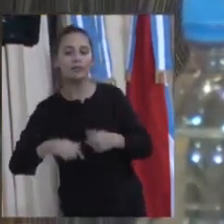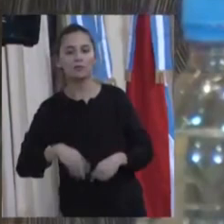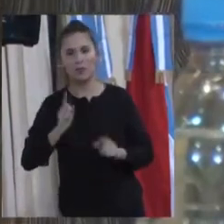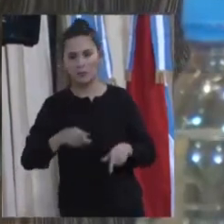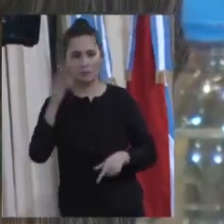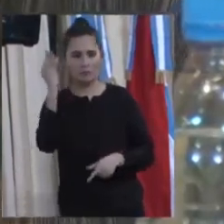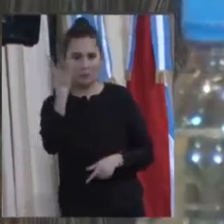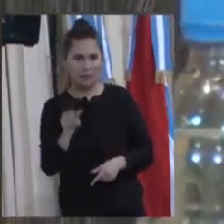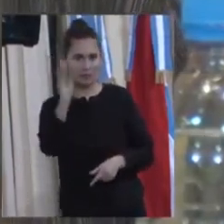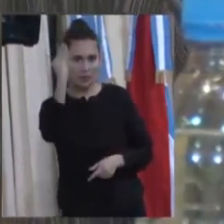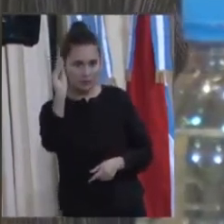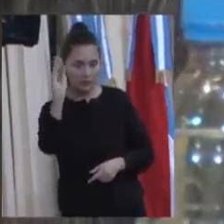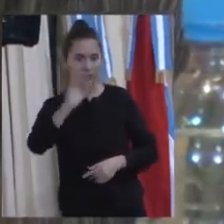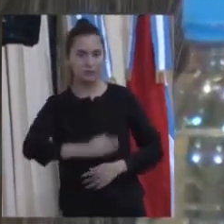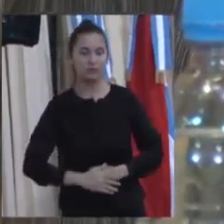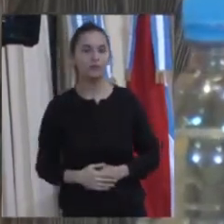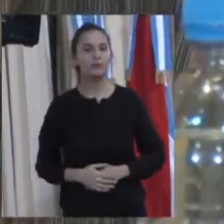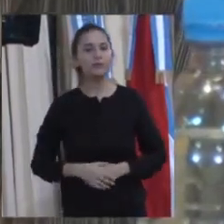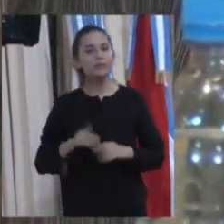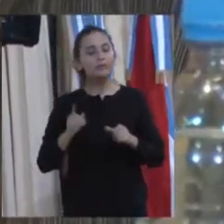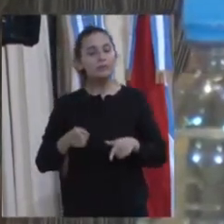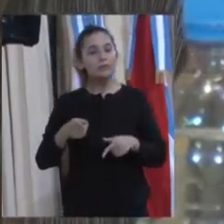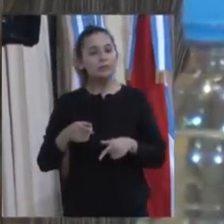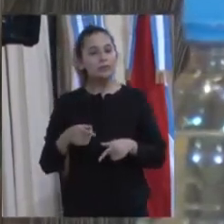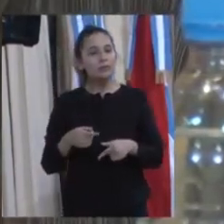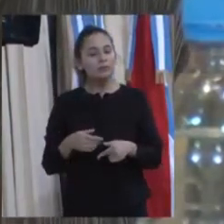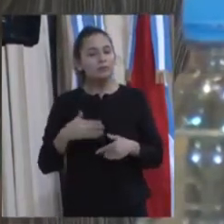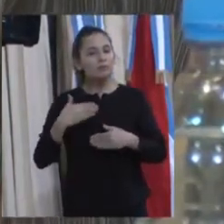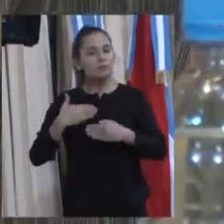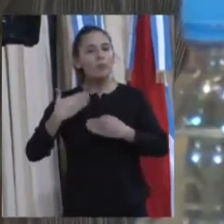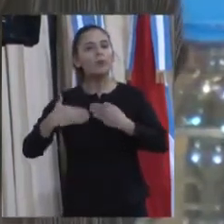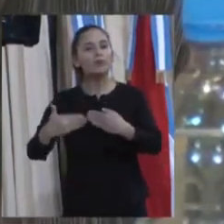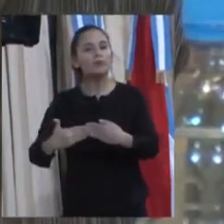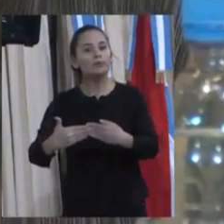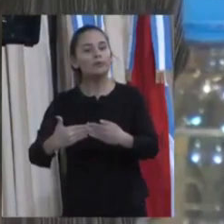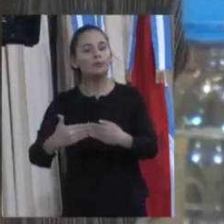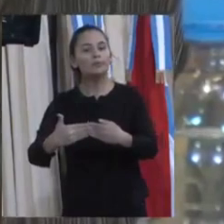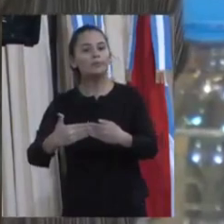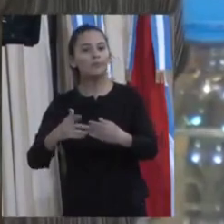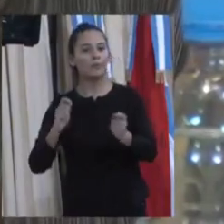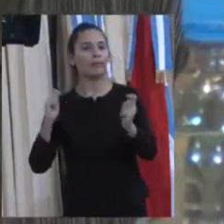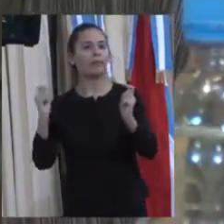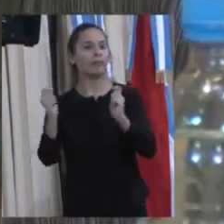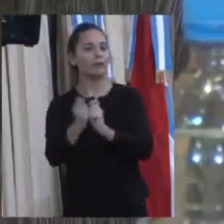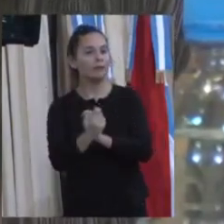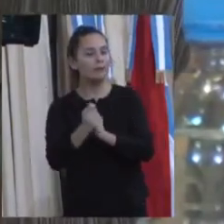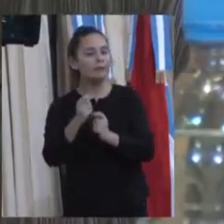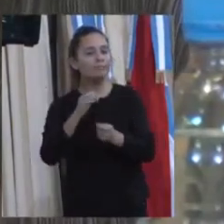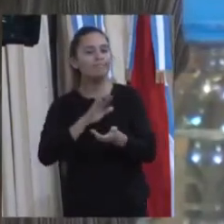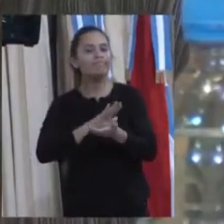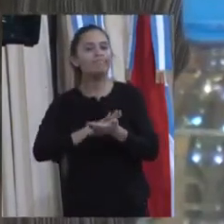Brasil, pero sobre todo asistimos a procesos de transformación de la